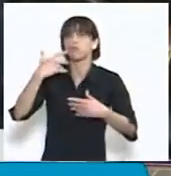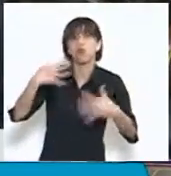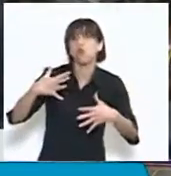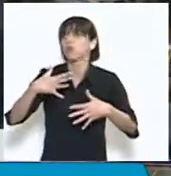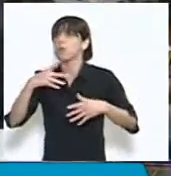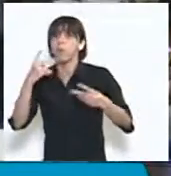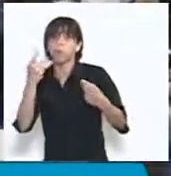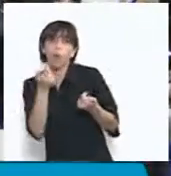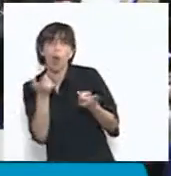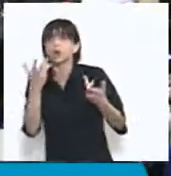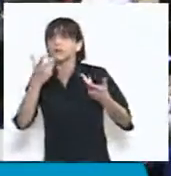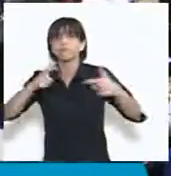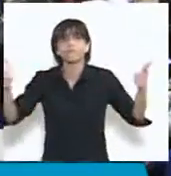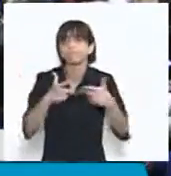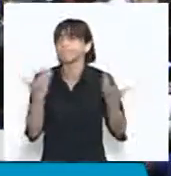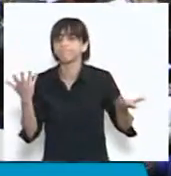pobres.